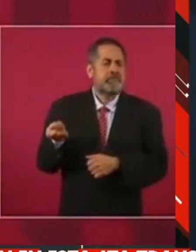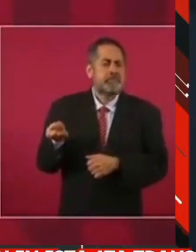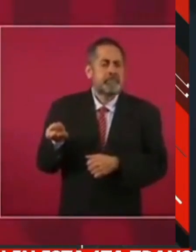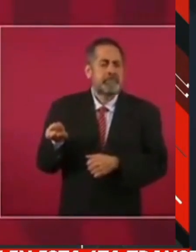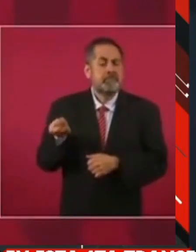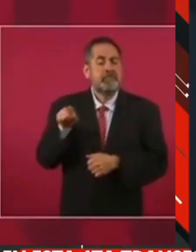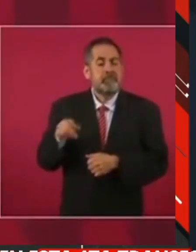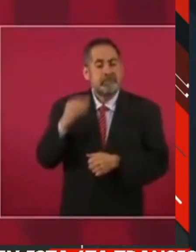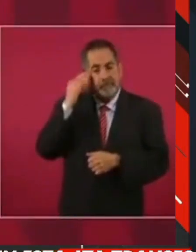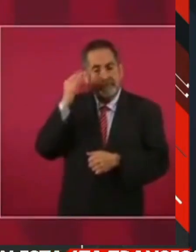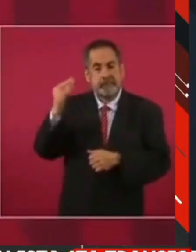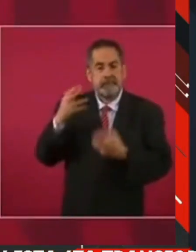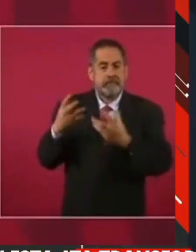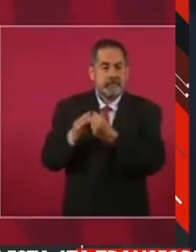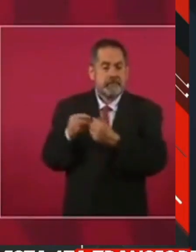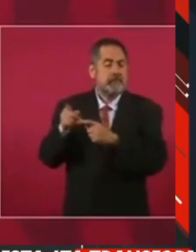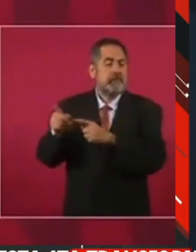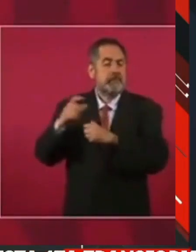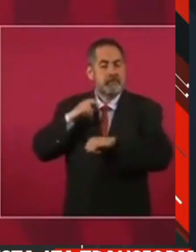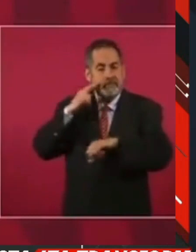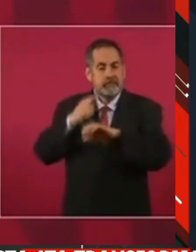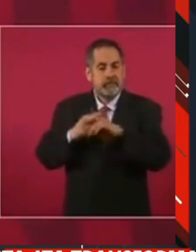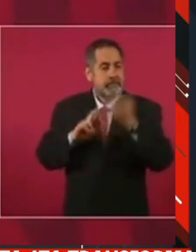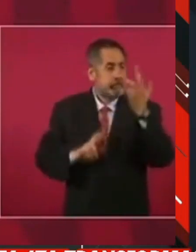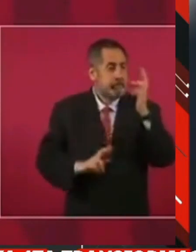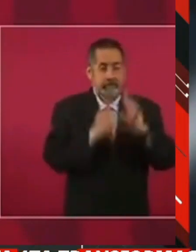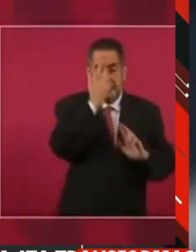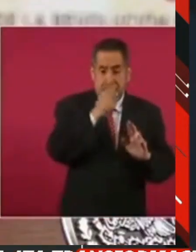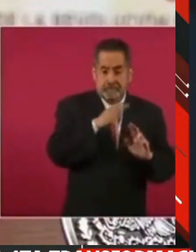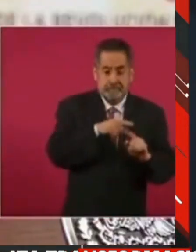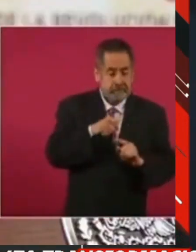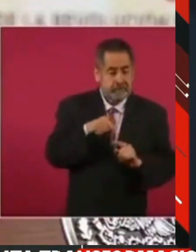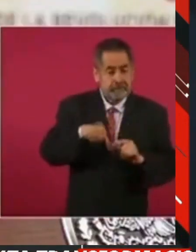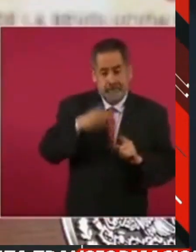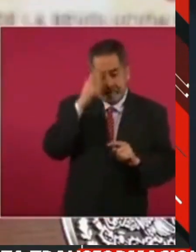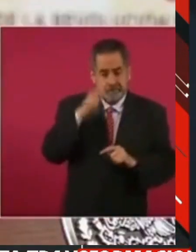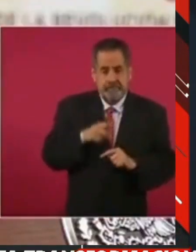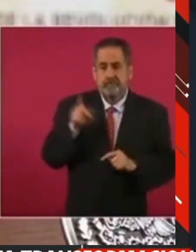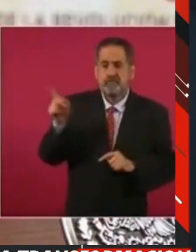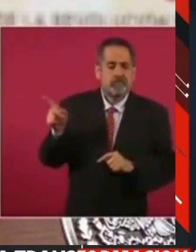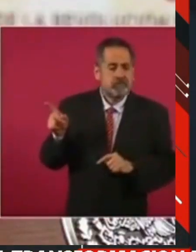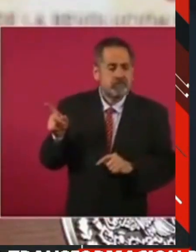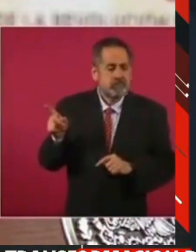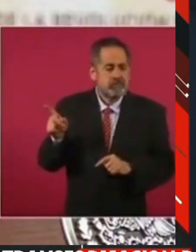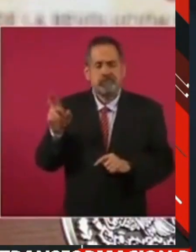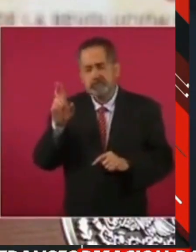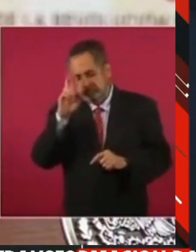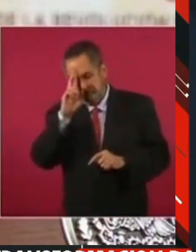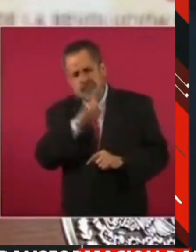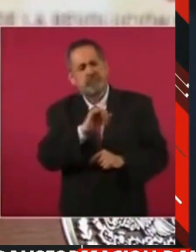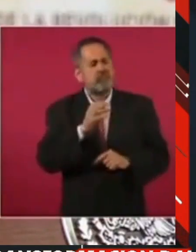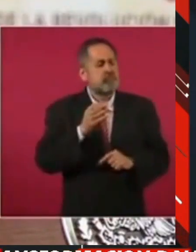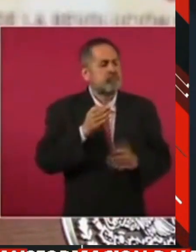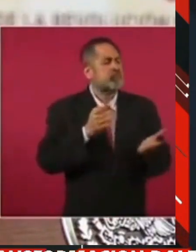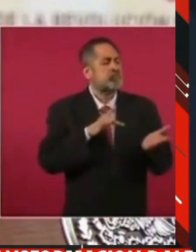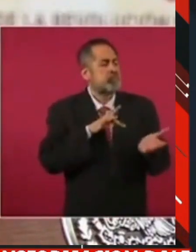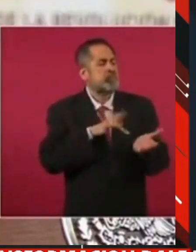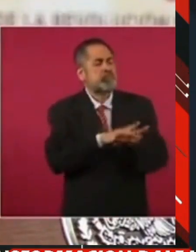que estaba en funciones cuando la revolución, reconoció a Huerta.